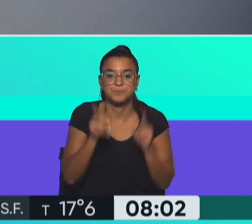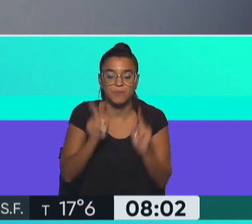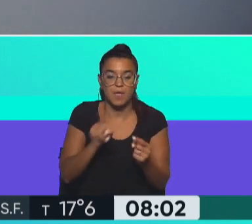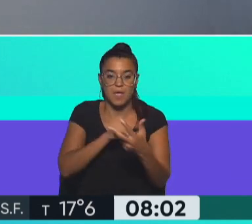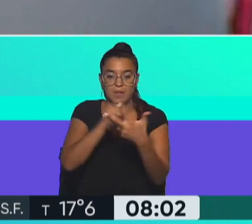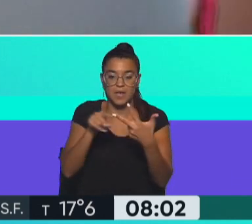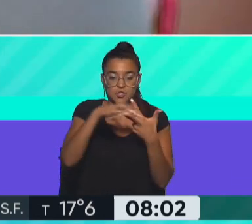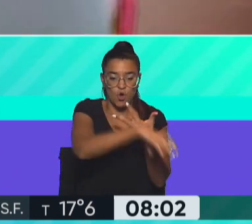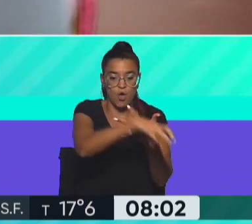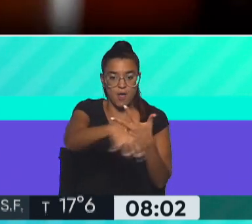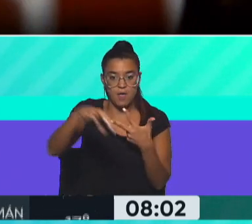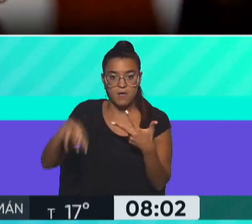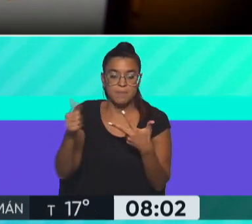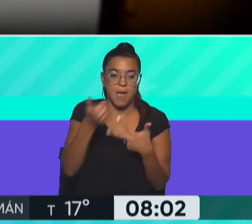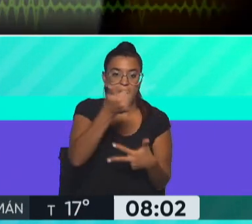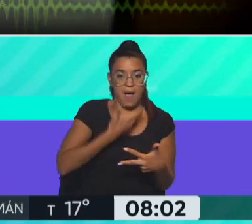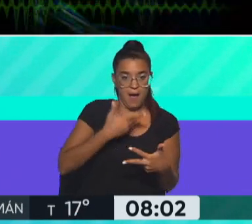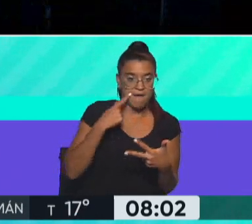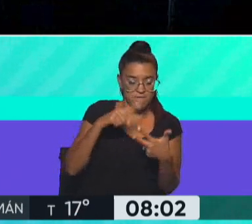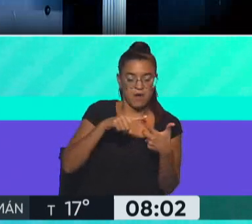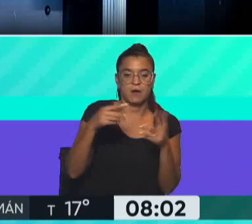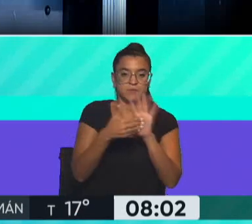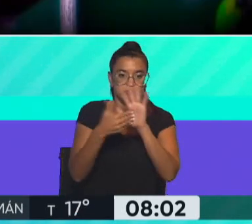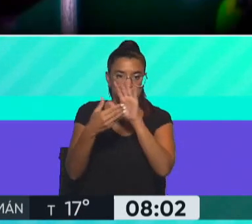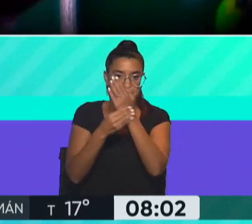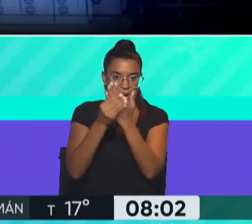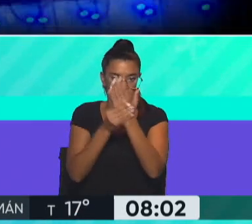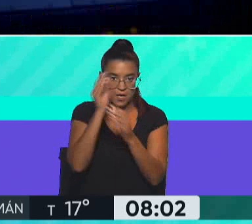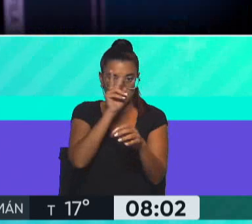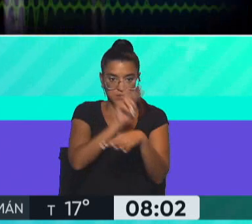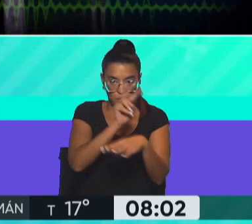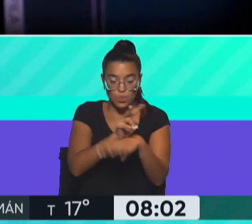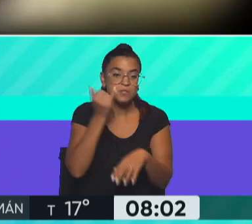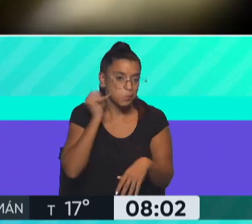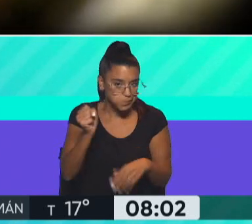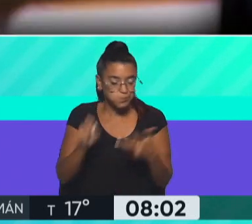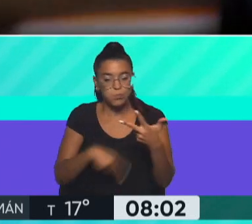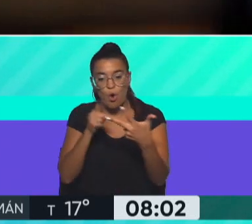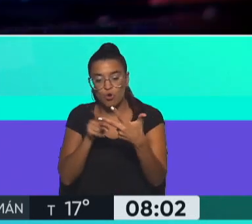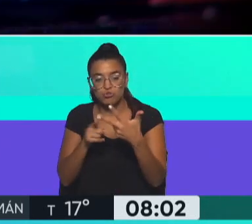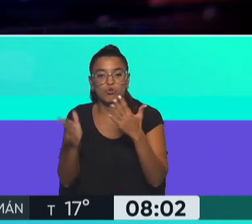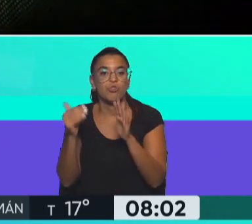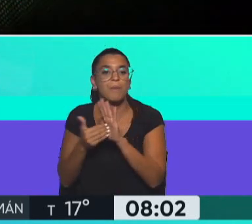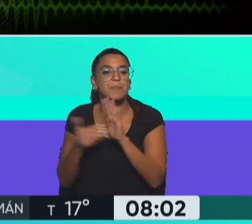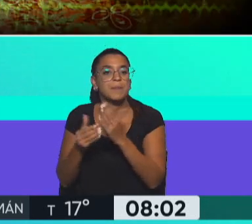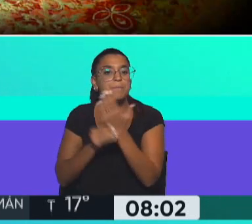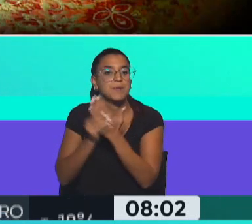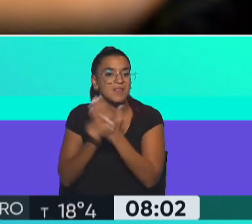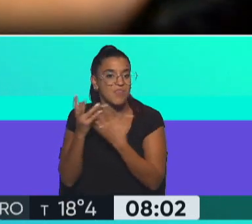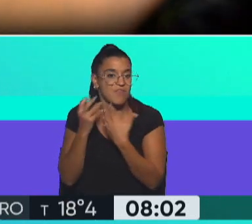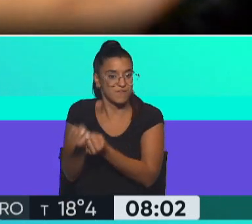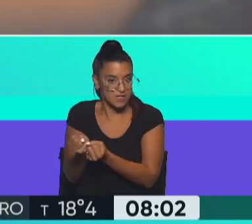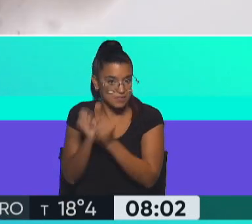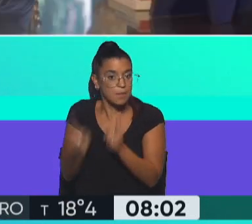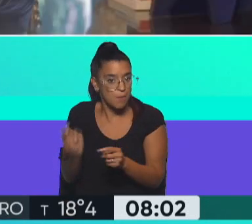3 organismos, la propia AFI, uno que va a depender del Ministerio de Seguridad, que ya existe, y otro que va a depender del Ministerio de Defensa, que